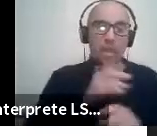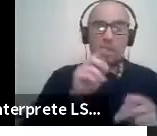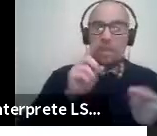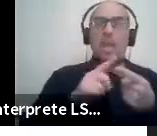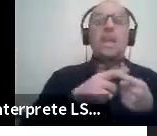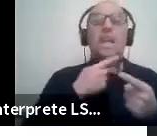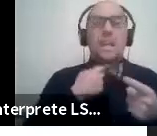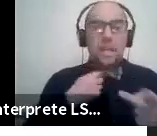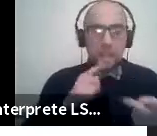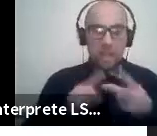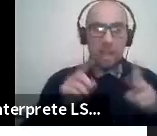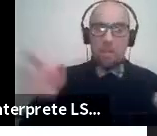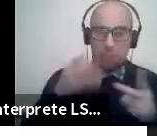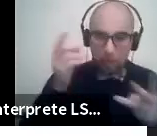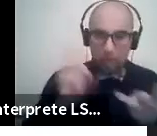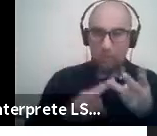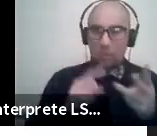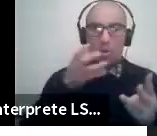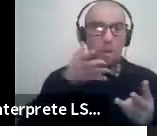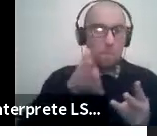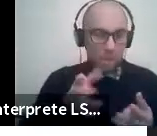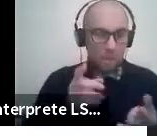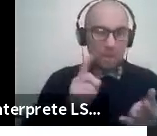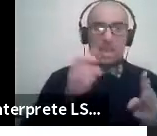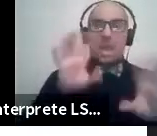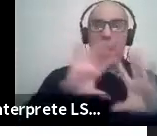su persistencia, etc. ¿Ya?